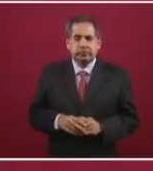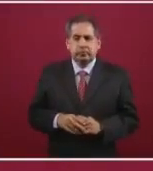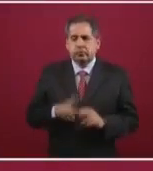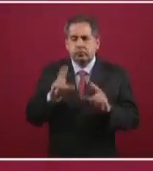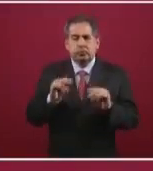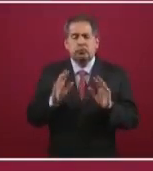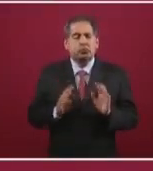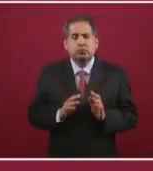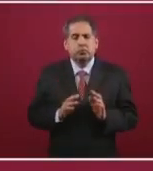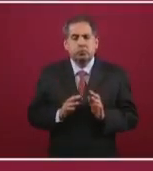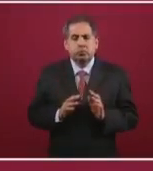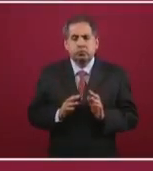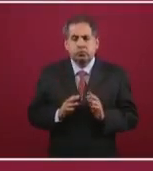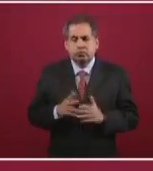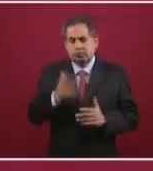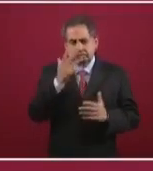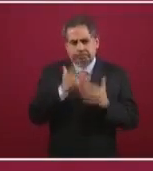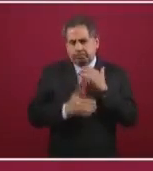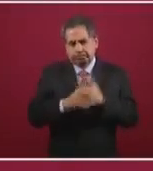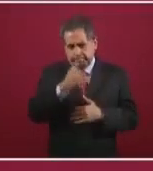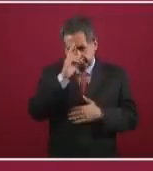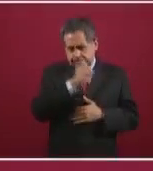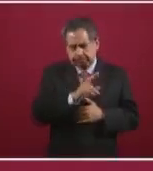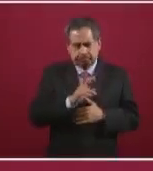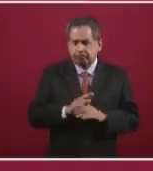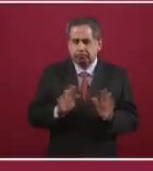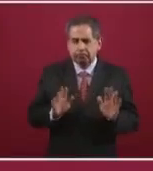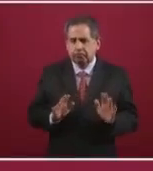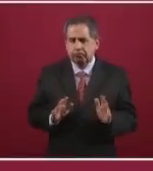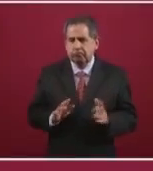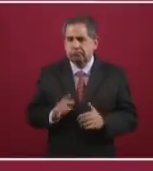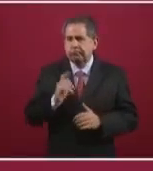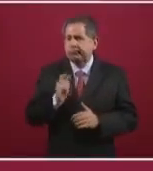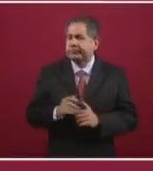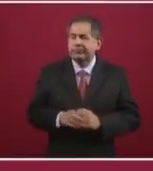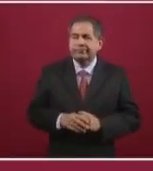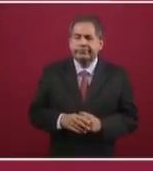no violar o no